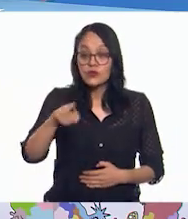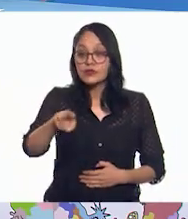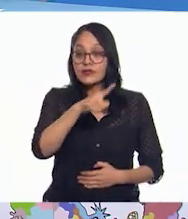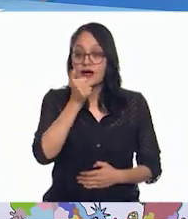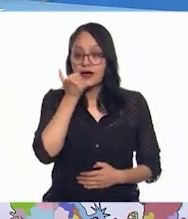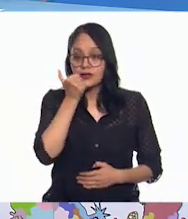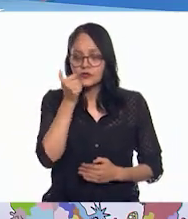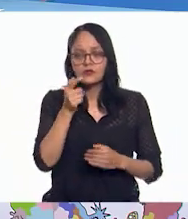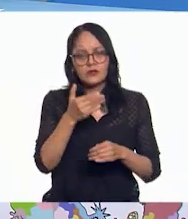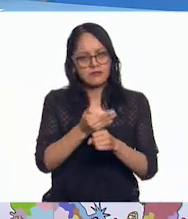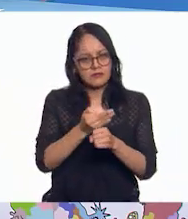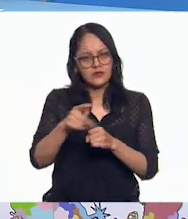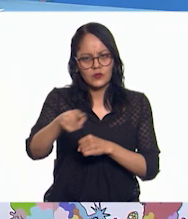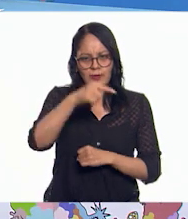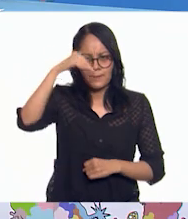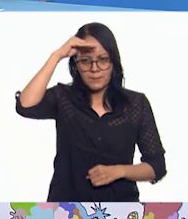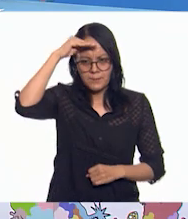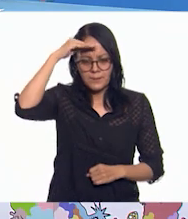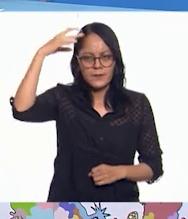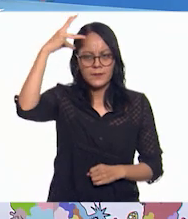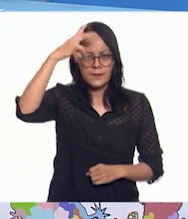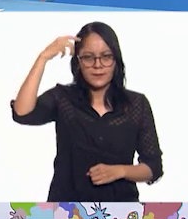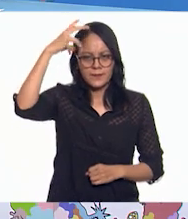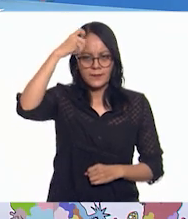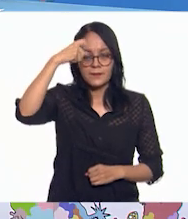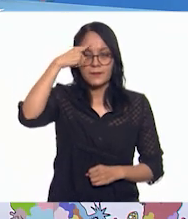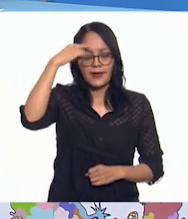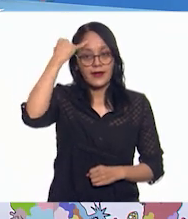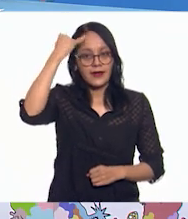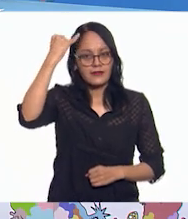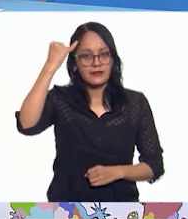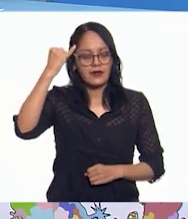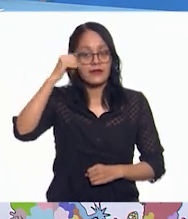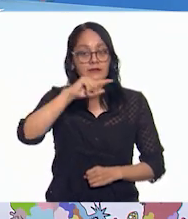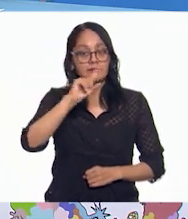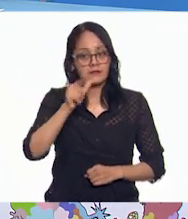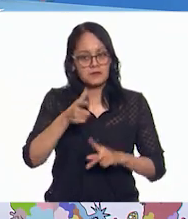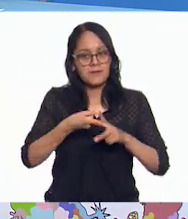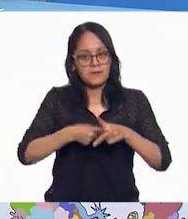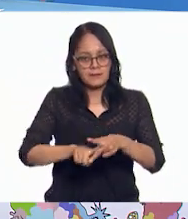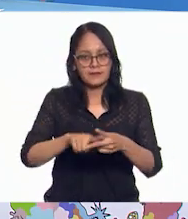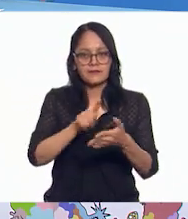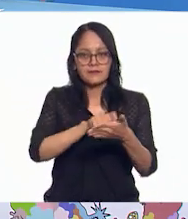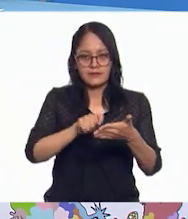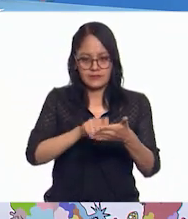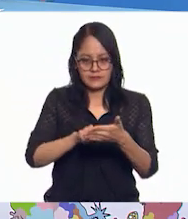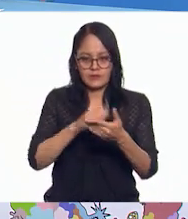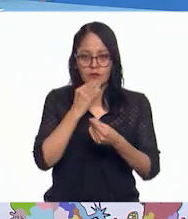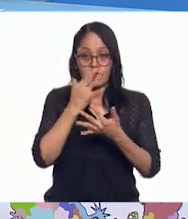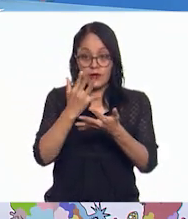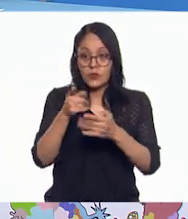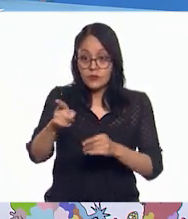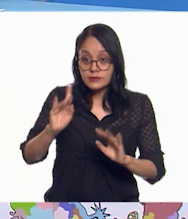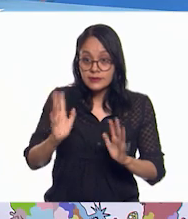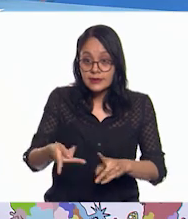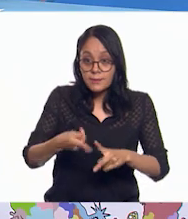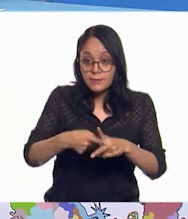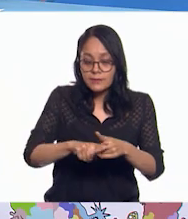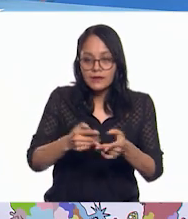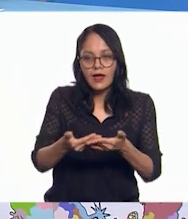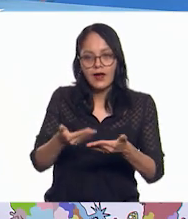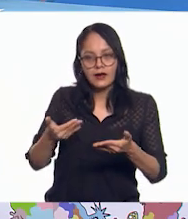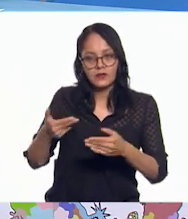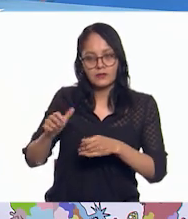pido que reflexionen en torno a esta última idea antes de comenzar a escribir su poema, o si ya comenzaron, que la tomen